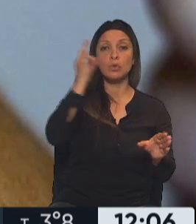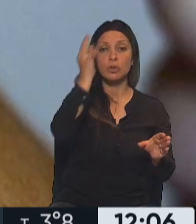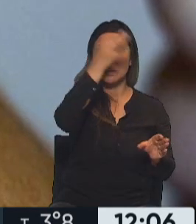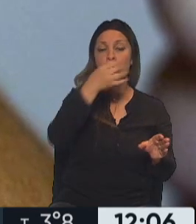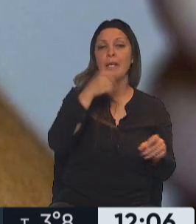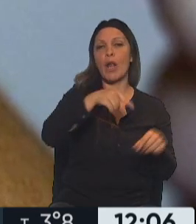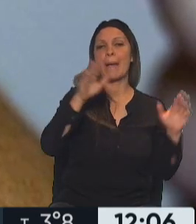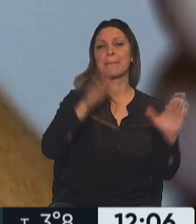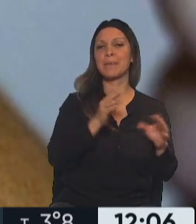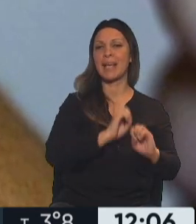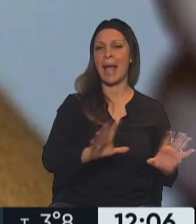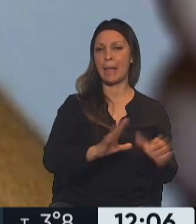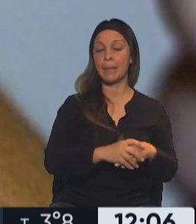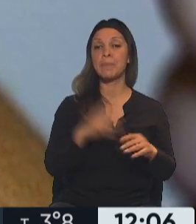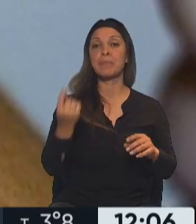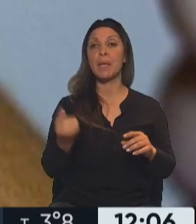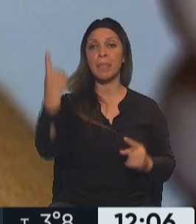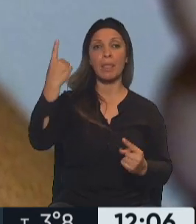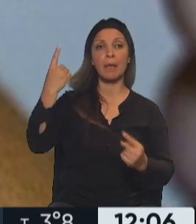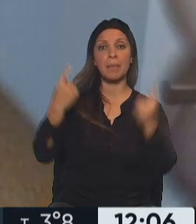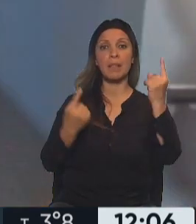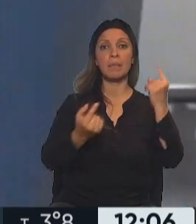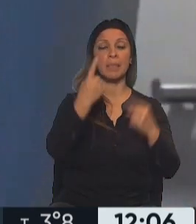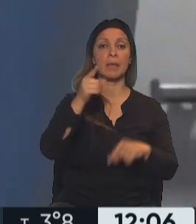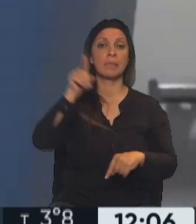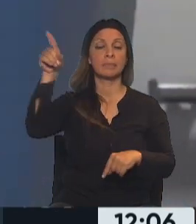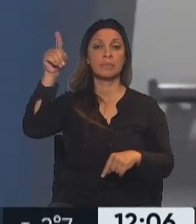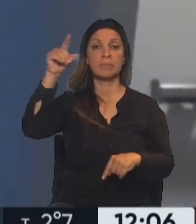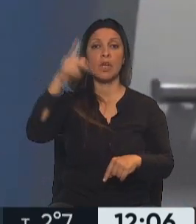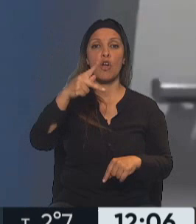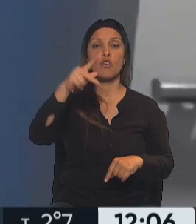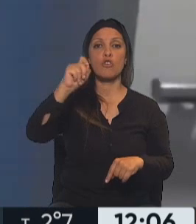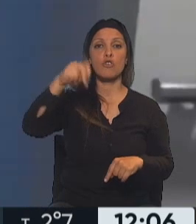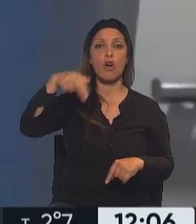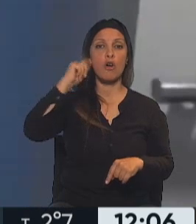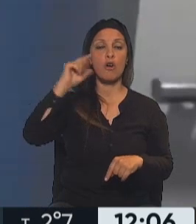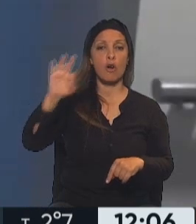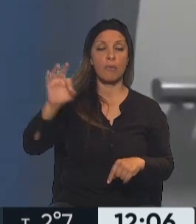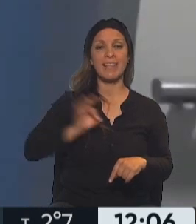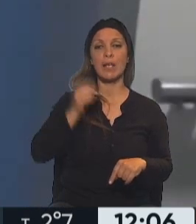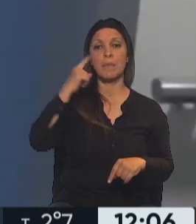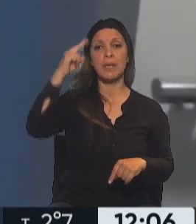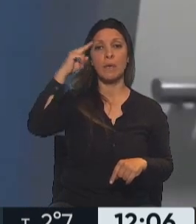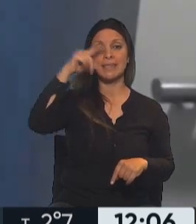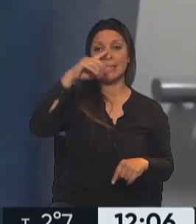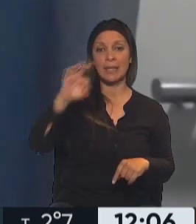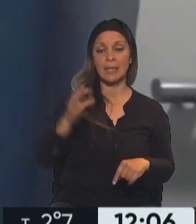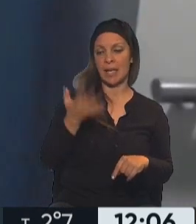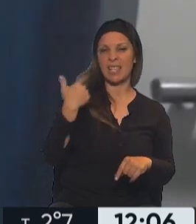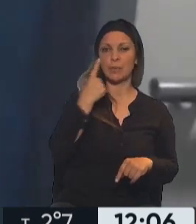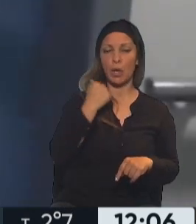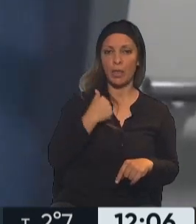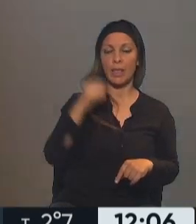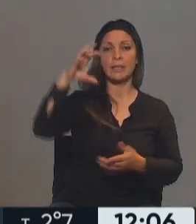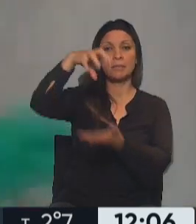Los primeros casos humanos se identificaron en la República Democrática del Congo en 1970. Días atrás, la Organización Mundial de la Salud emitió